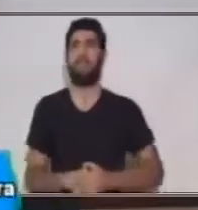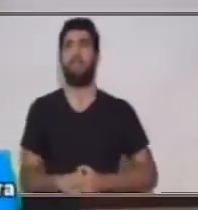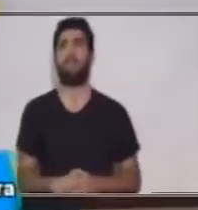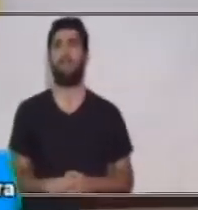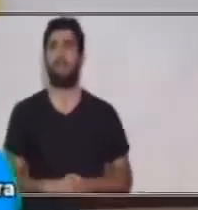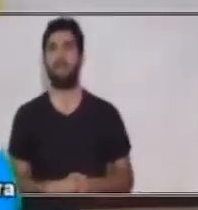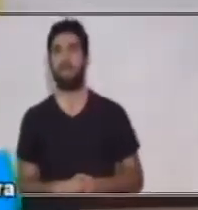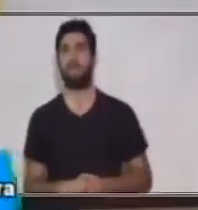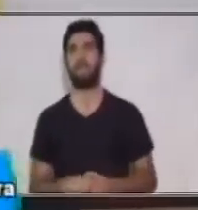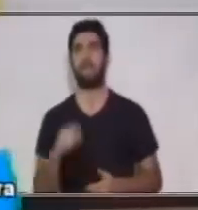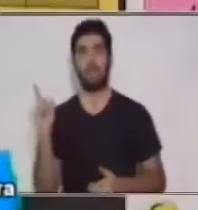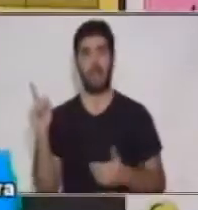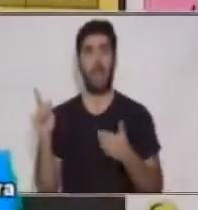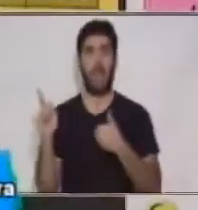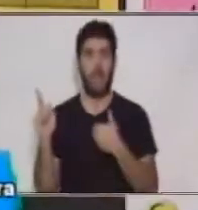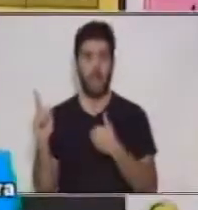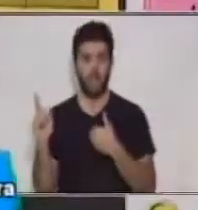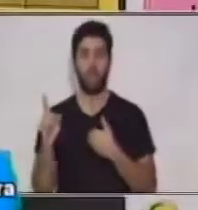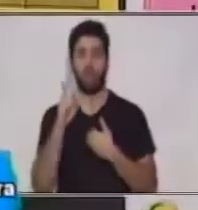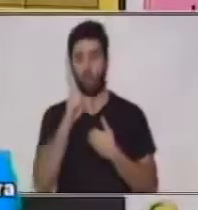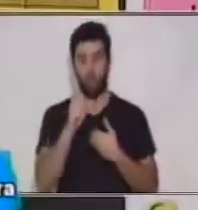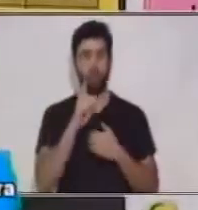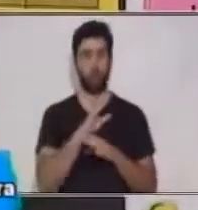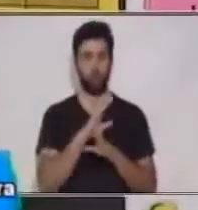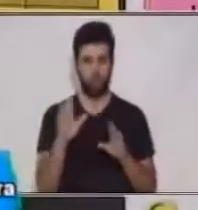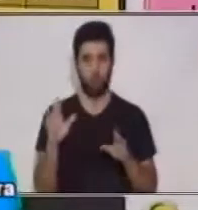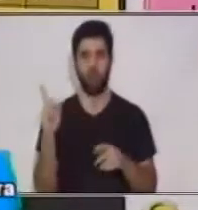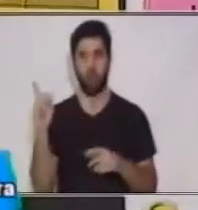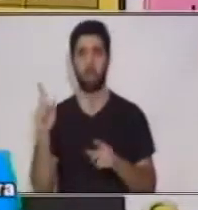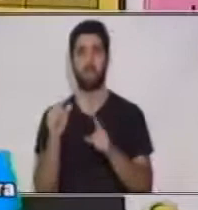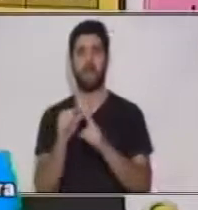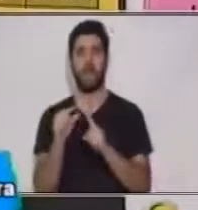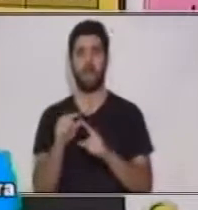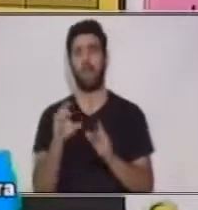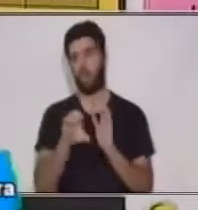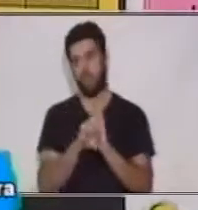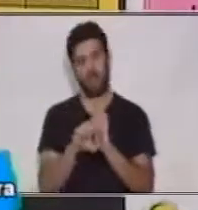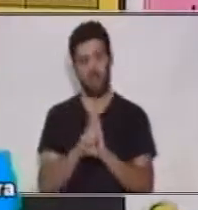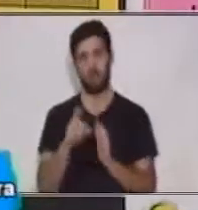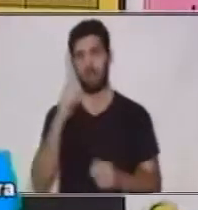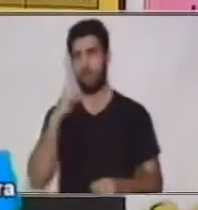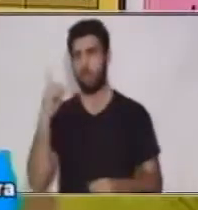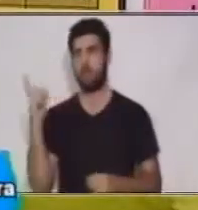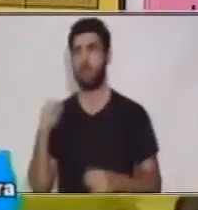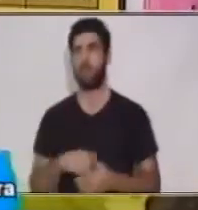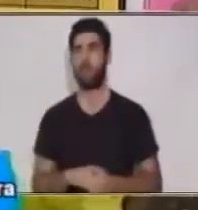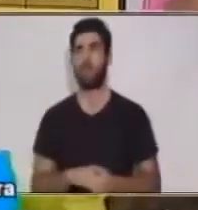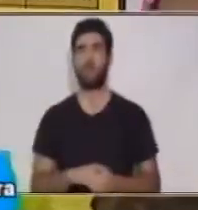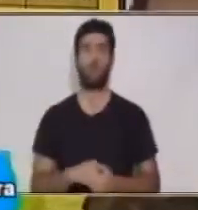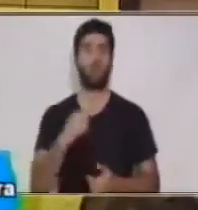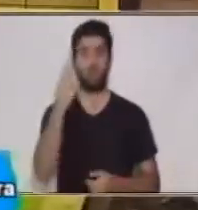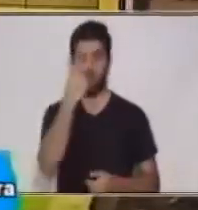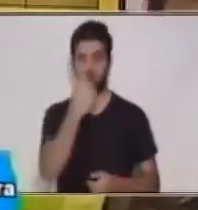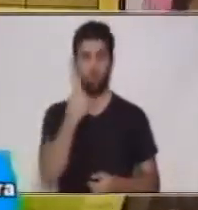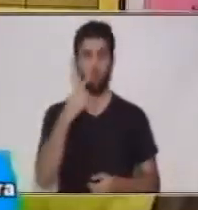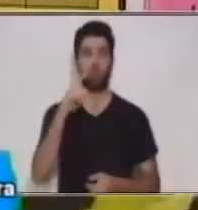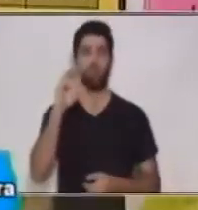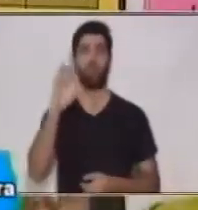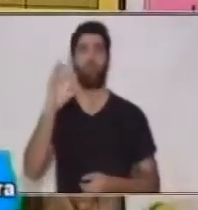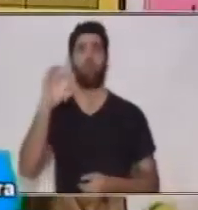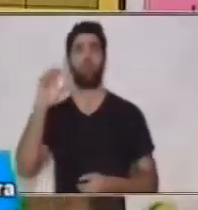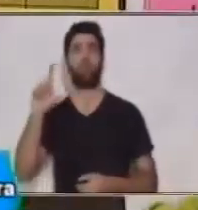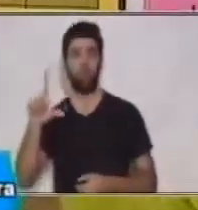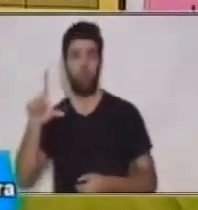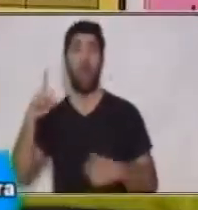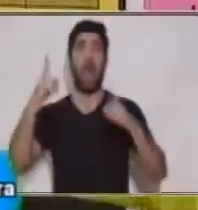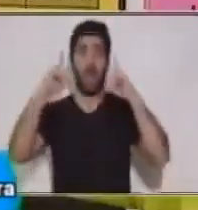que constan de una sola y tienen significado propio. Veamos aquí el ejemplo. La palabra sol, ¿ya?